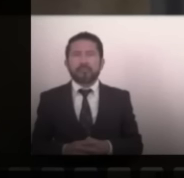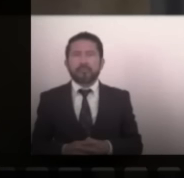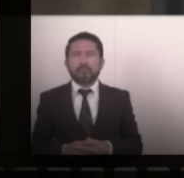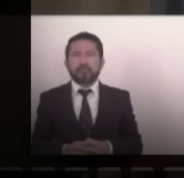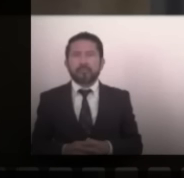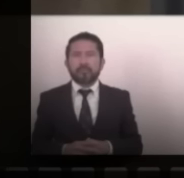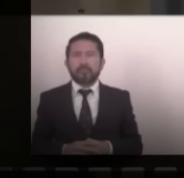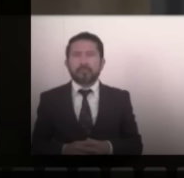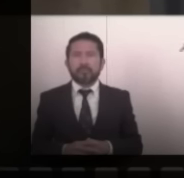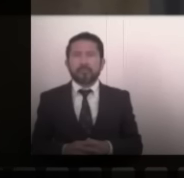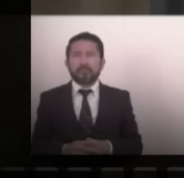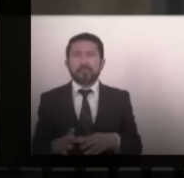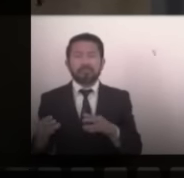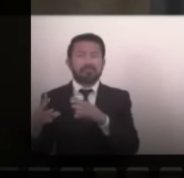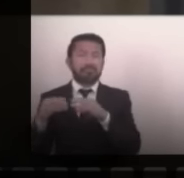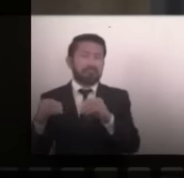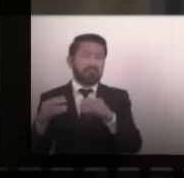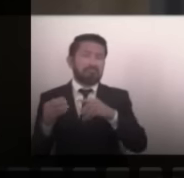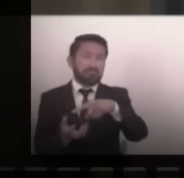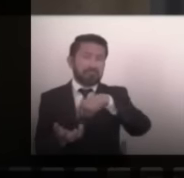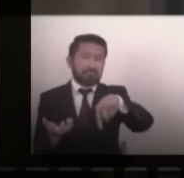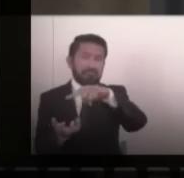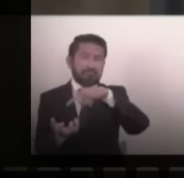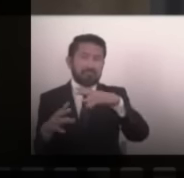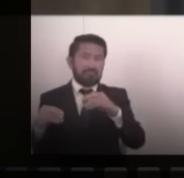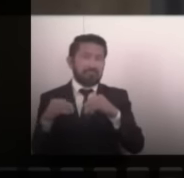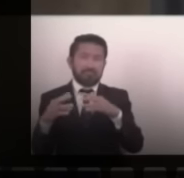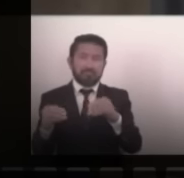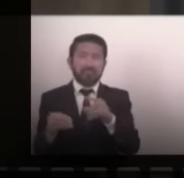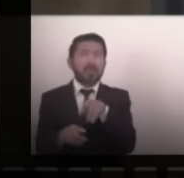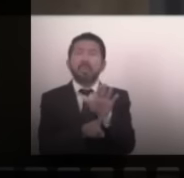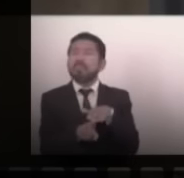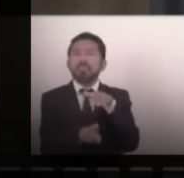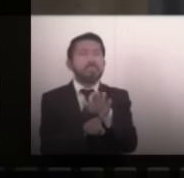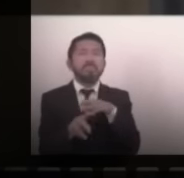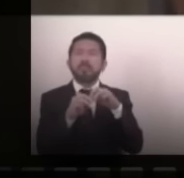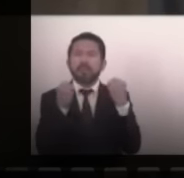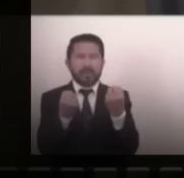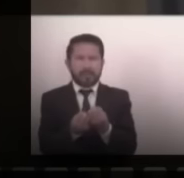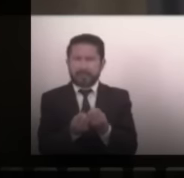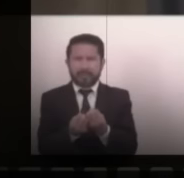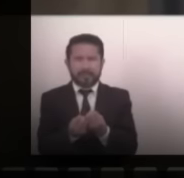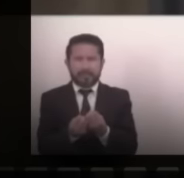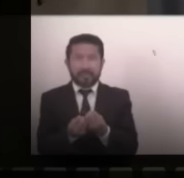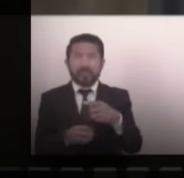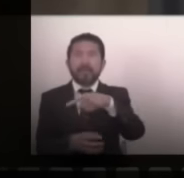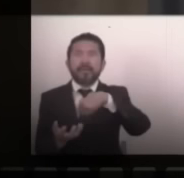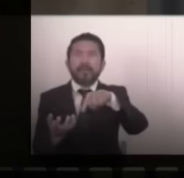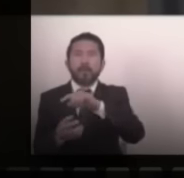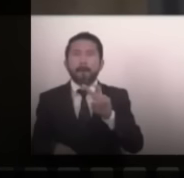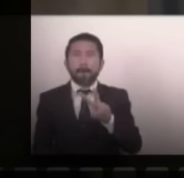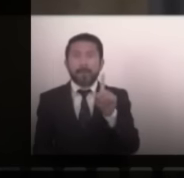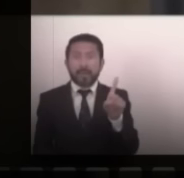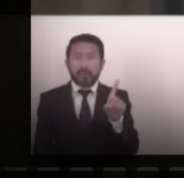punto siguen diciendo que no defienden pandilleros pero han tenido 21